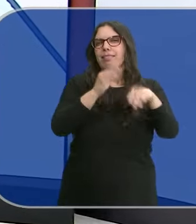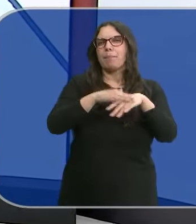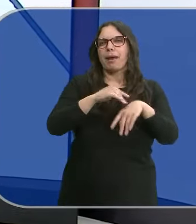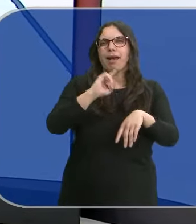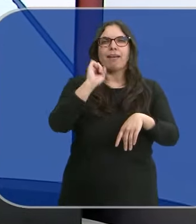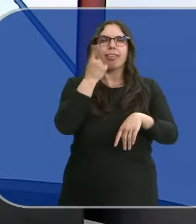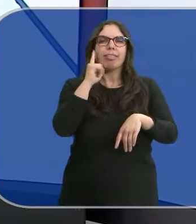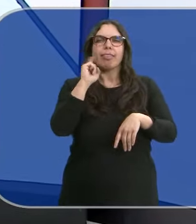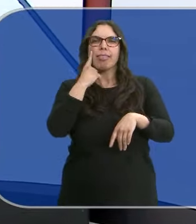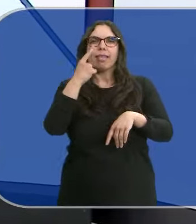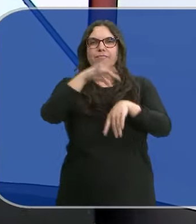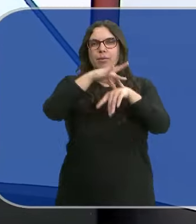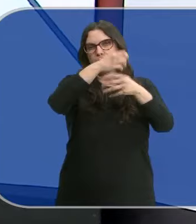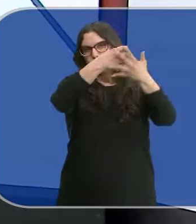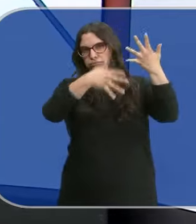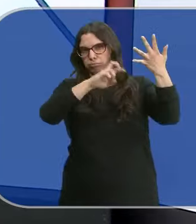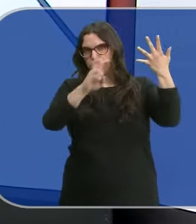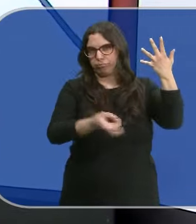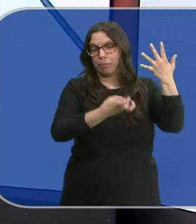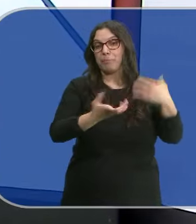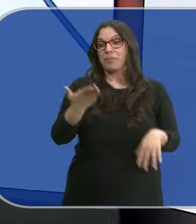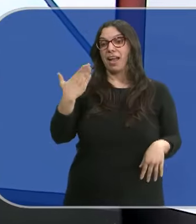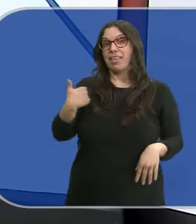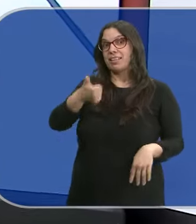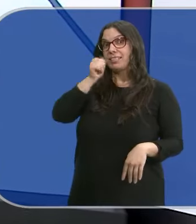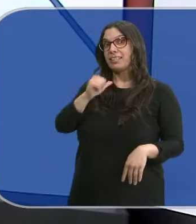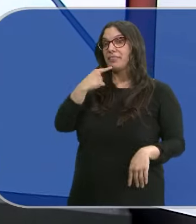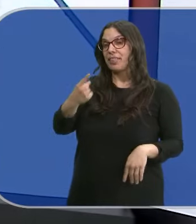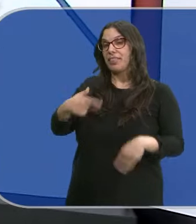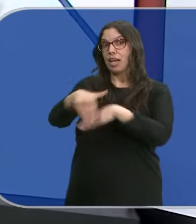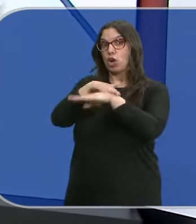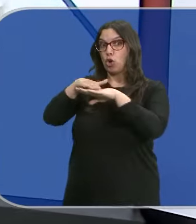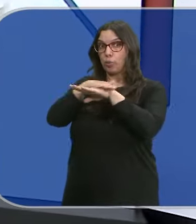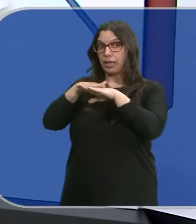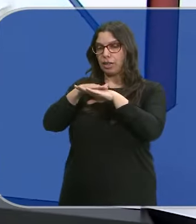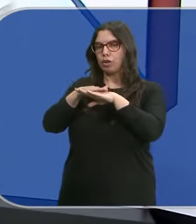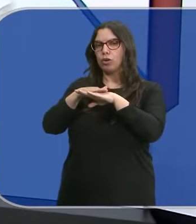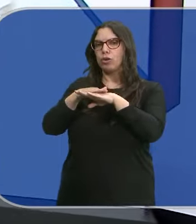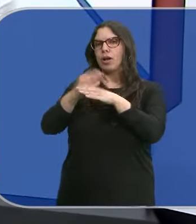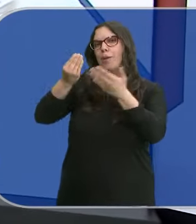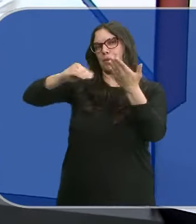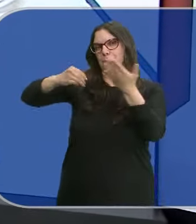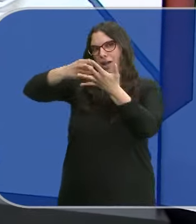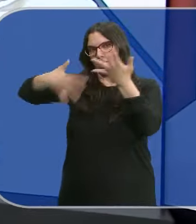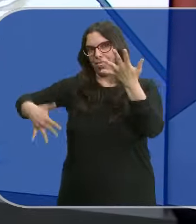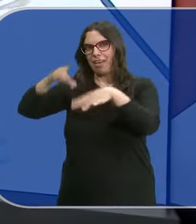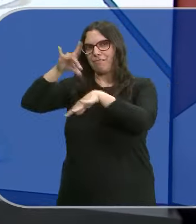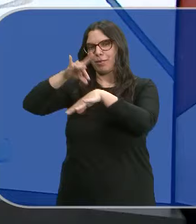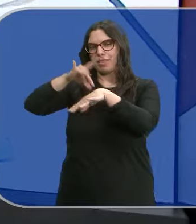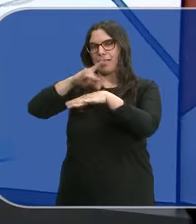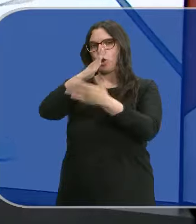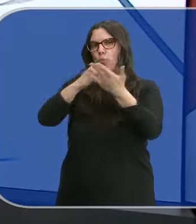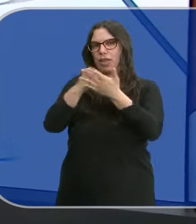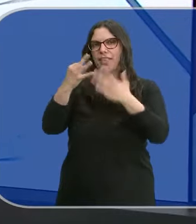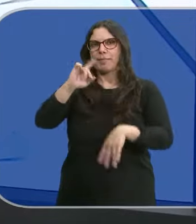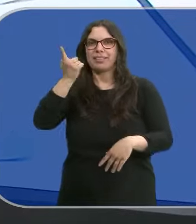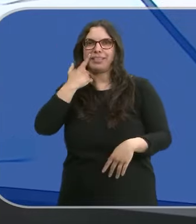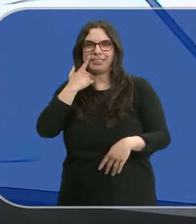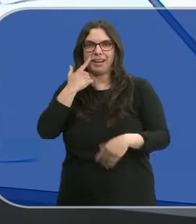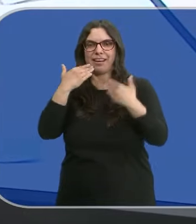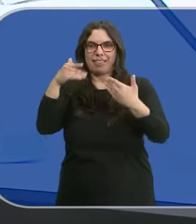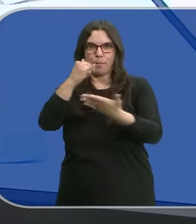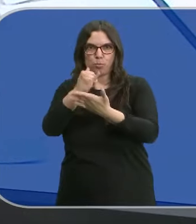enfermedades. Pedro Sánchez anunció ayer que el gobierno va a aumentar el número de patologías mínimas que las comunidades autónomas deben localizar en estos análisis.